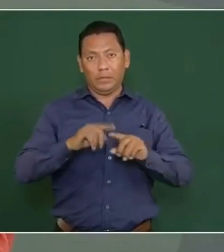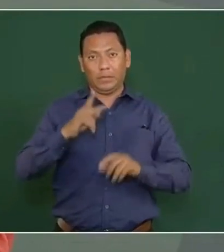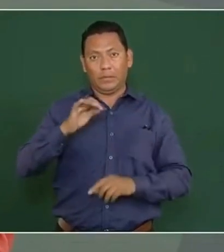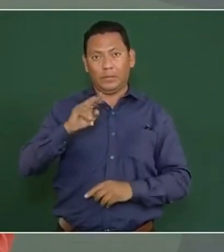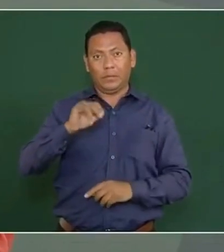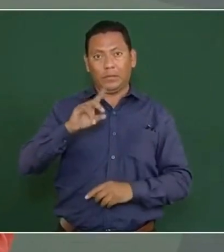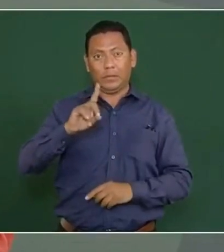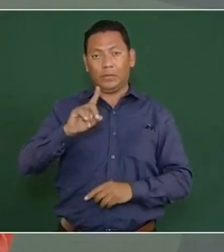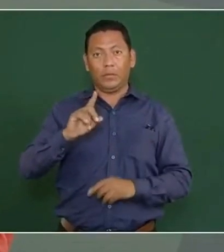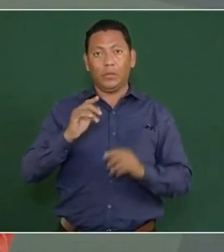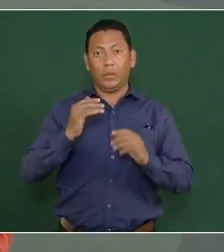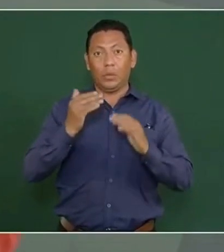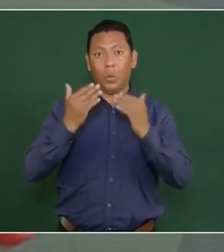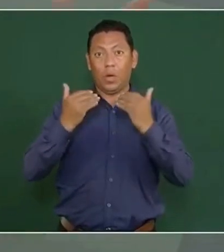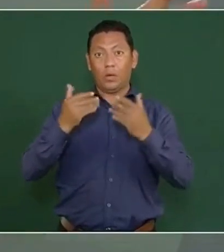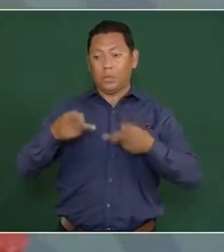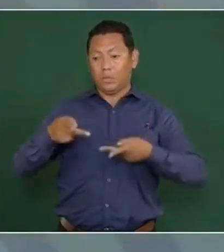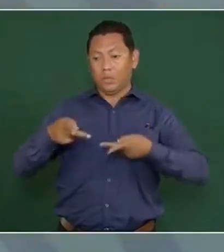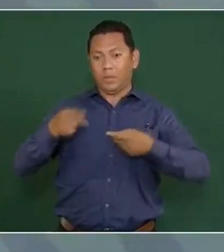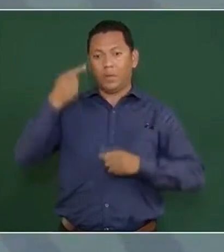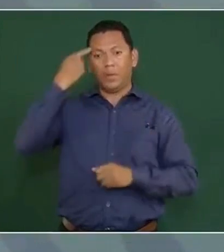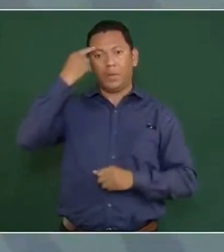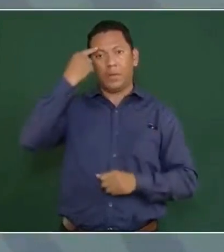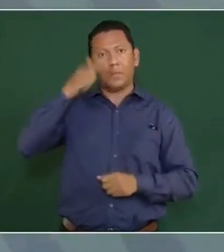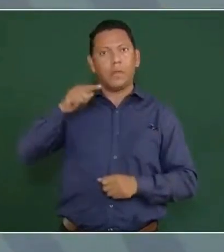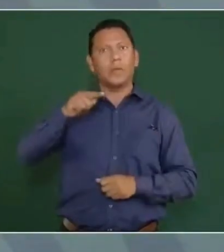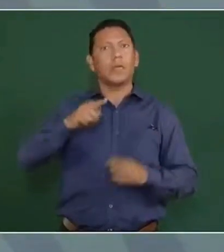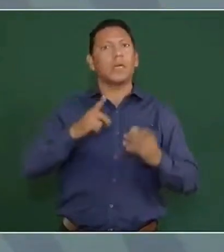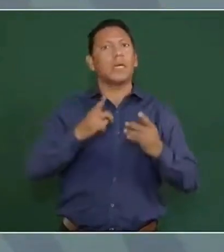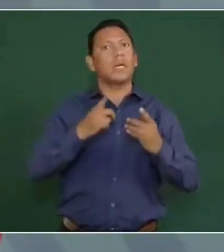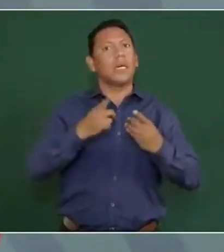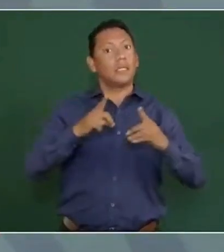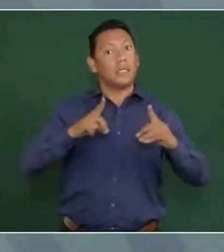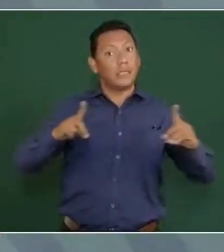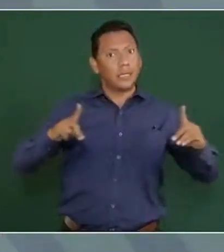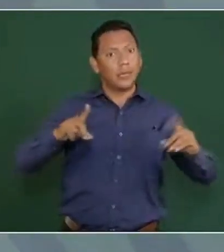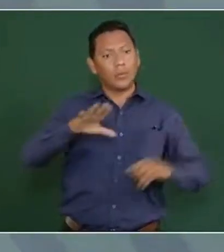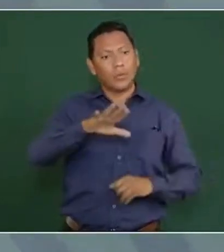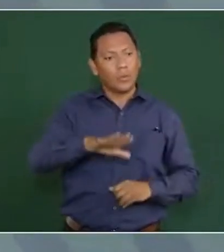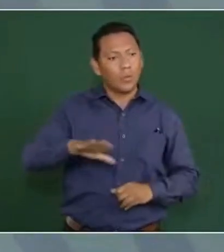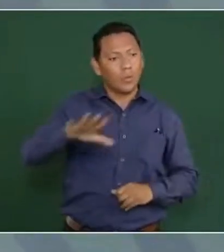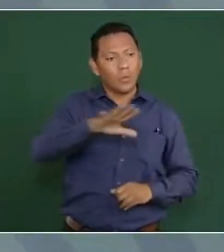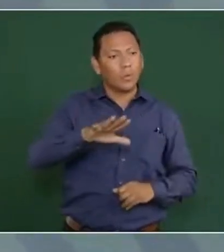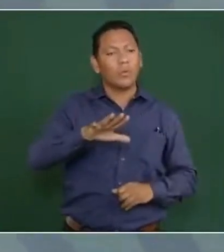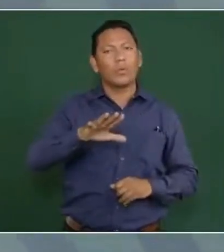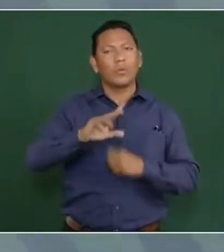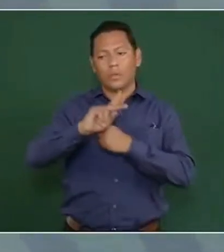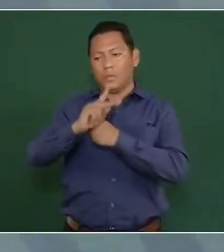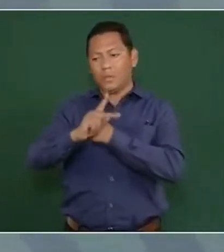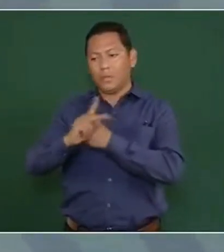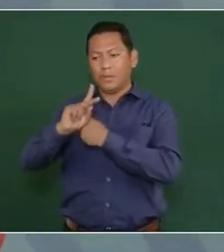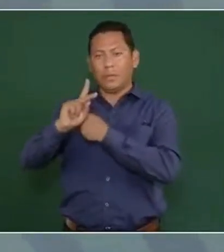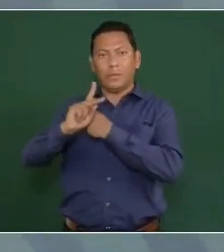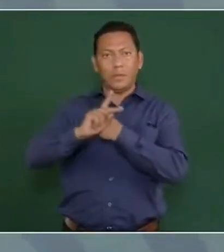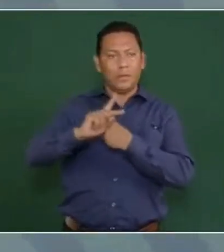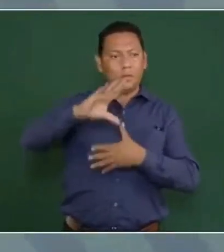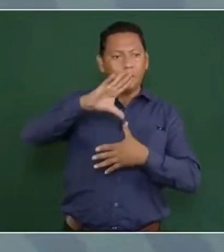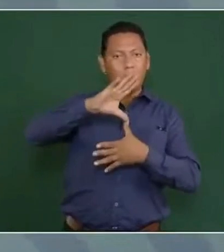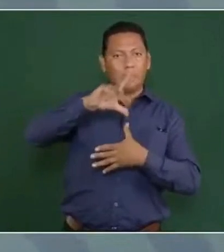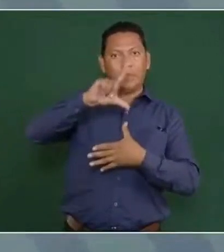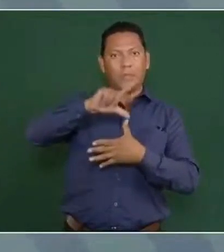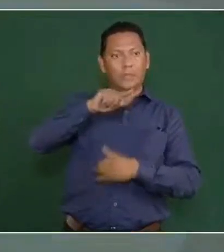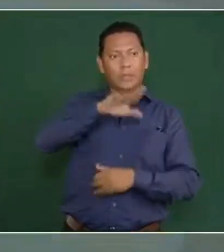plan para el desarrollo de los pueblos de América Latina y del Caribe, y eso se vería